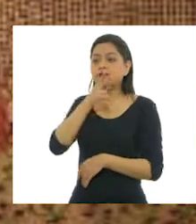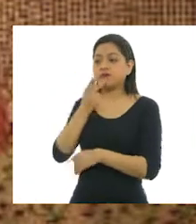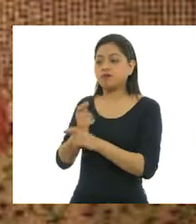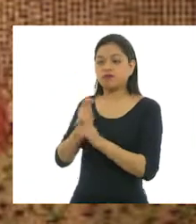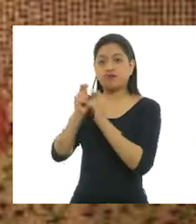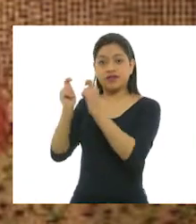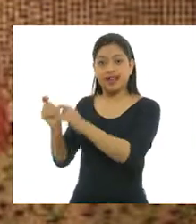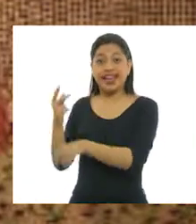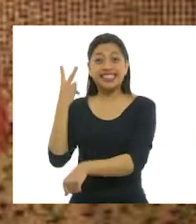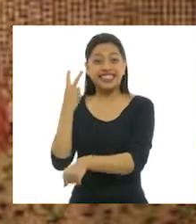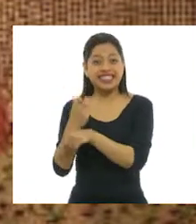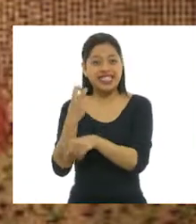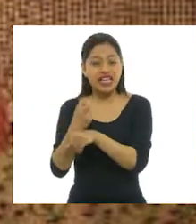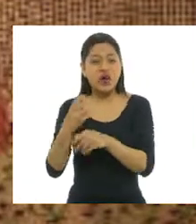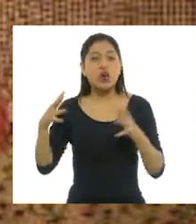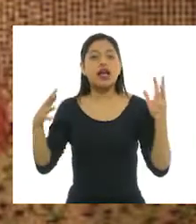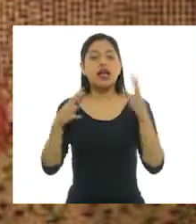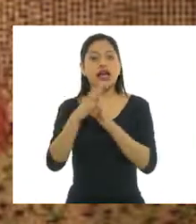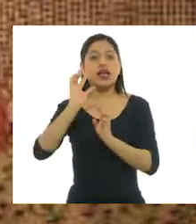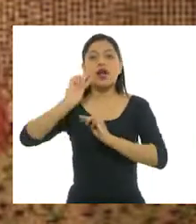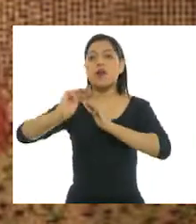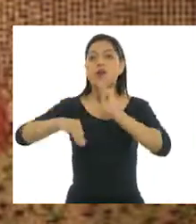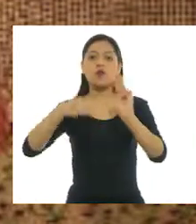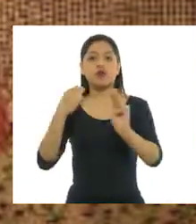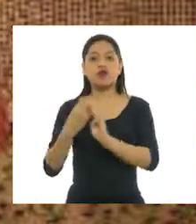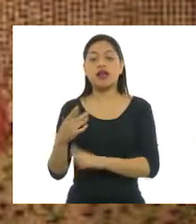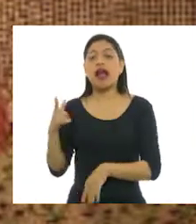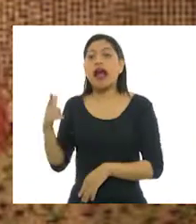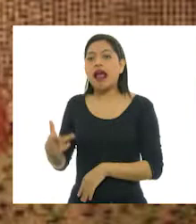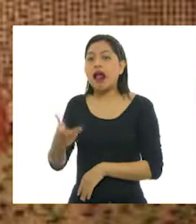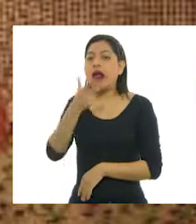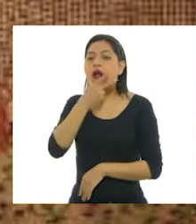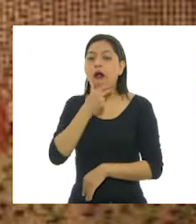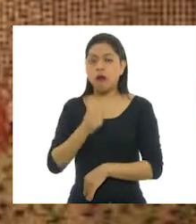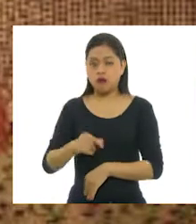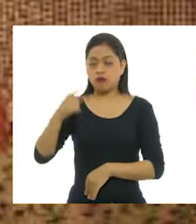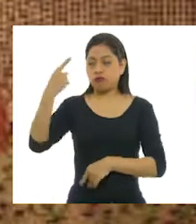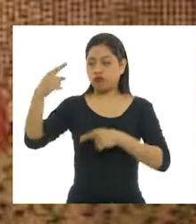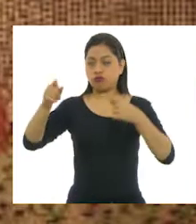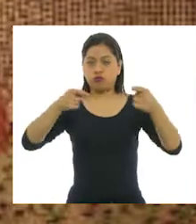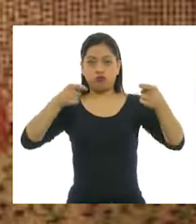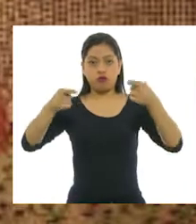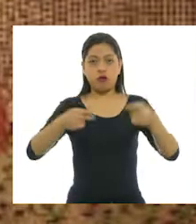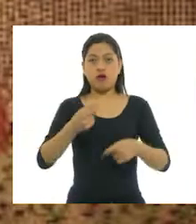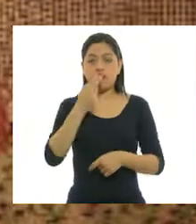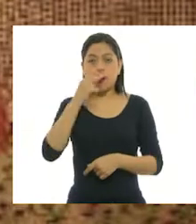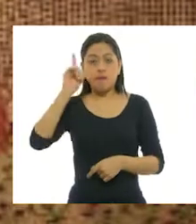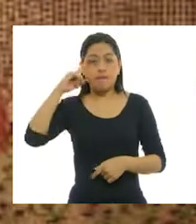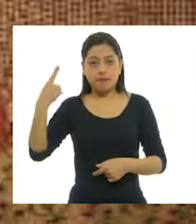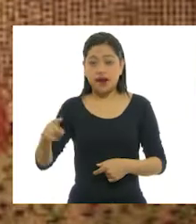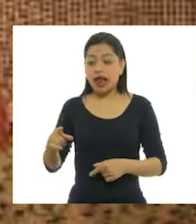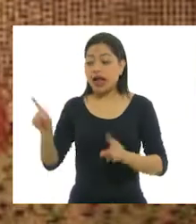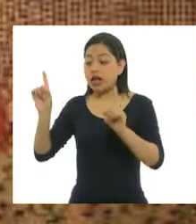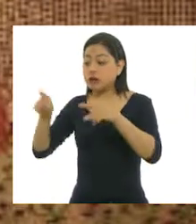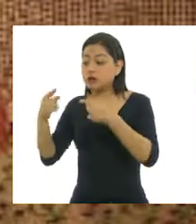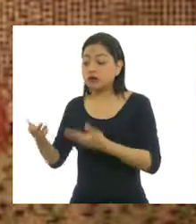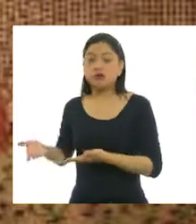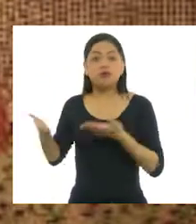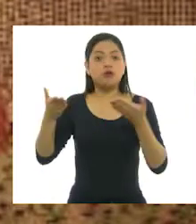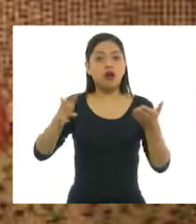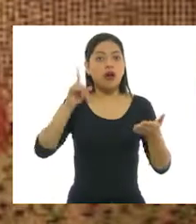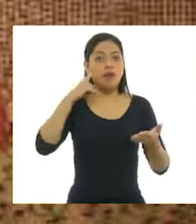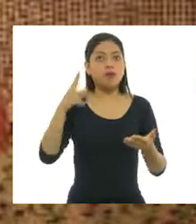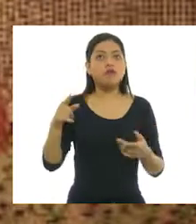de la Segunda Guerra Mundial y su líder, un tipo de bigotito, la utilizará para animar a las personas y a todos les va a encantar por